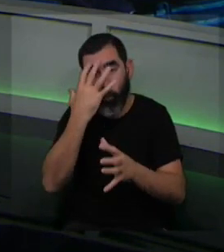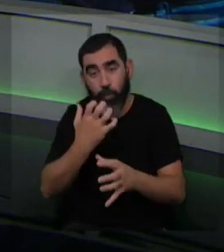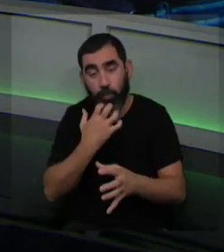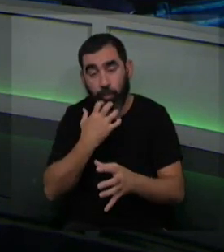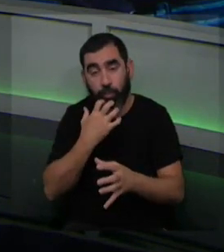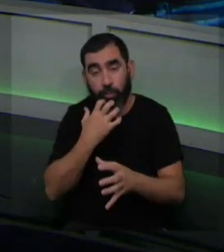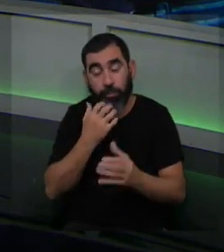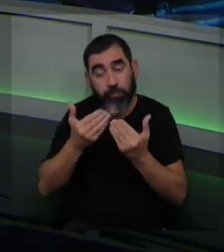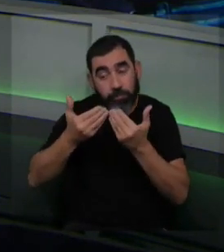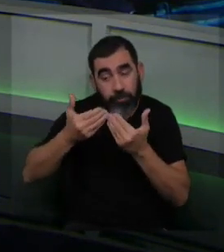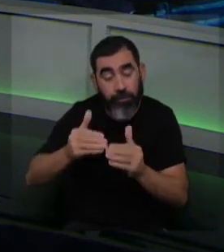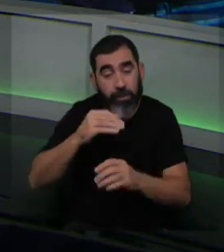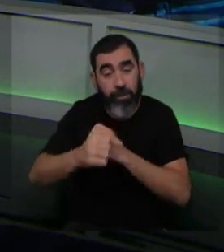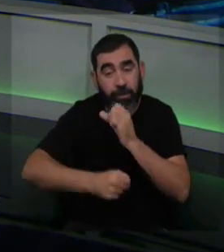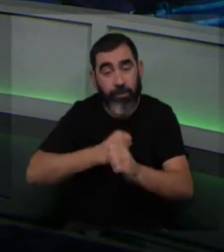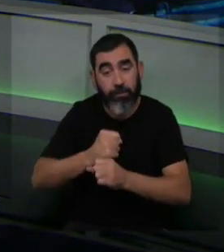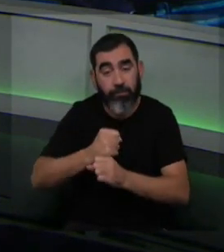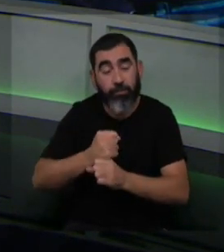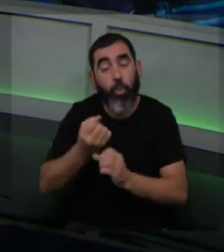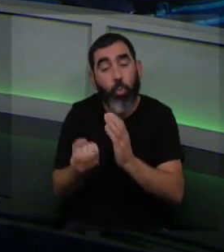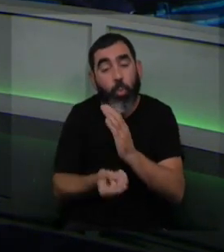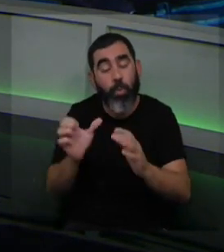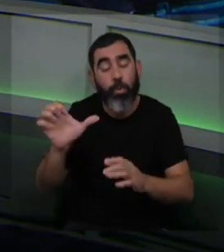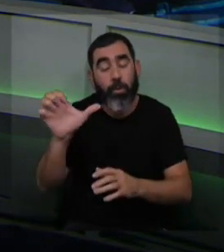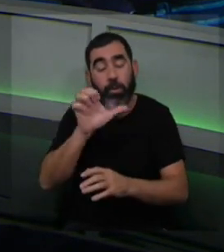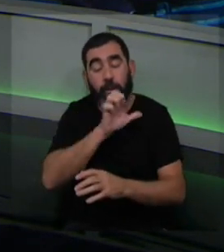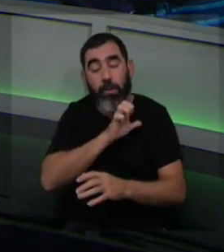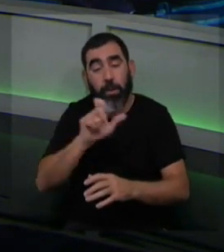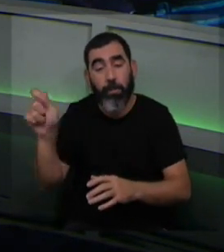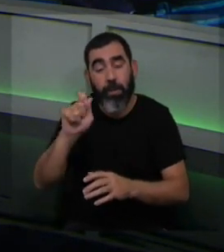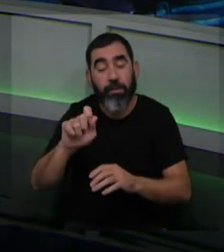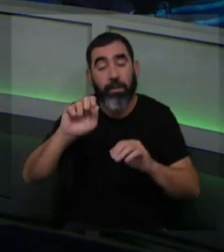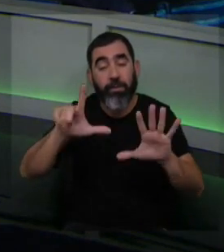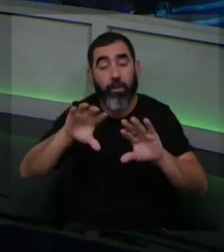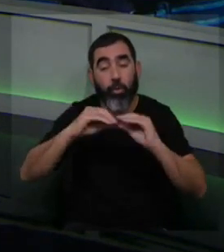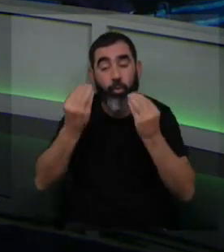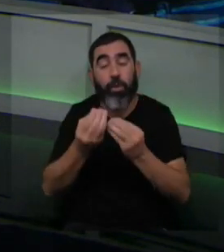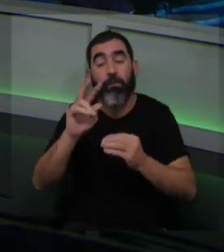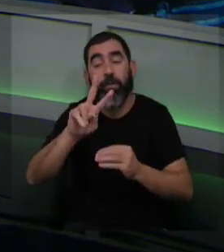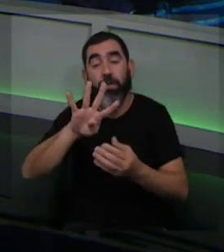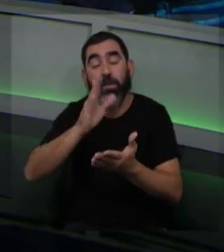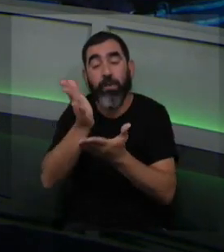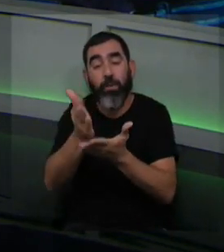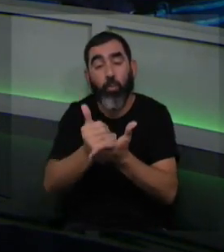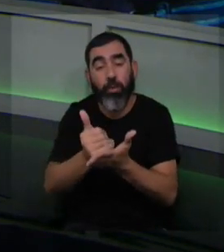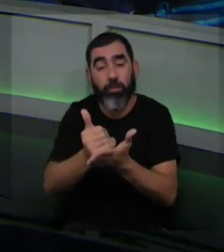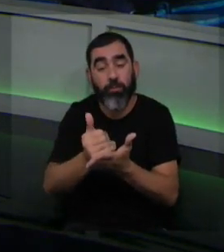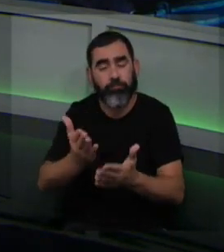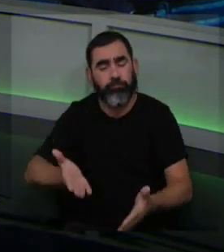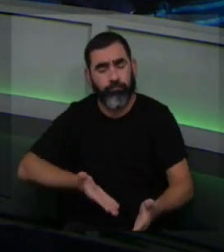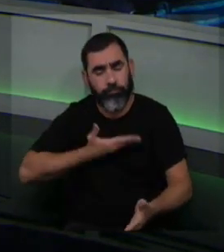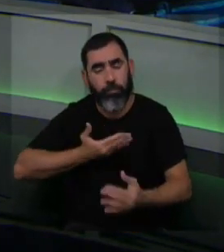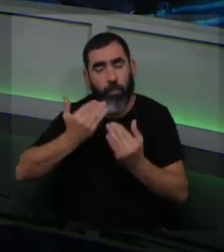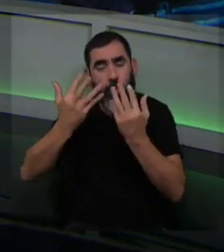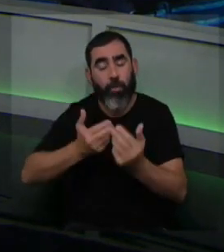desde inicios de año, decretando un nuevo estado de excepción que abarca 7 de las 24 provincias del país en medio de reclamos de